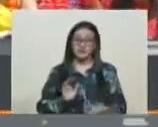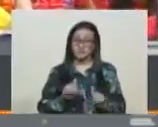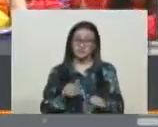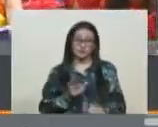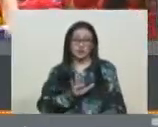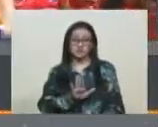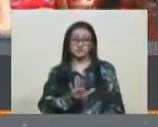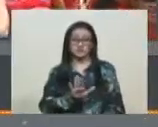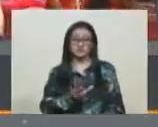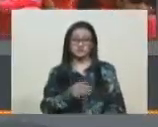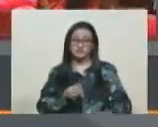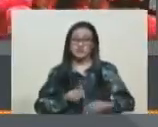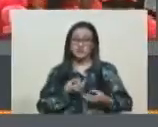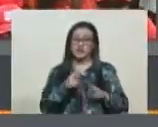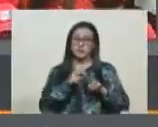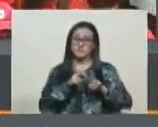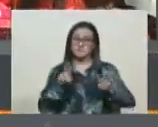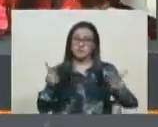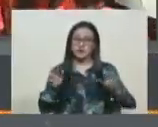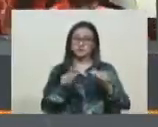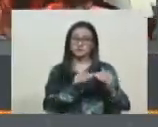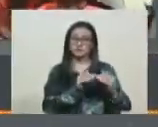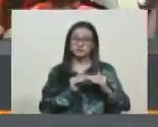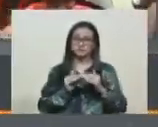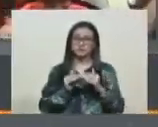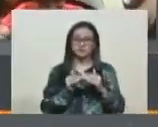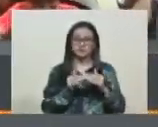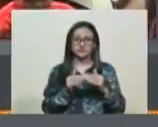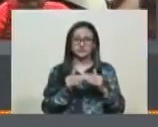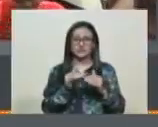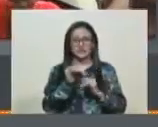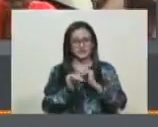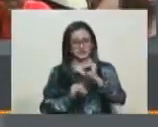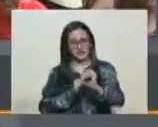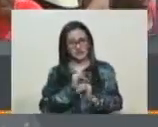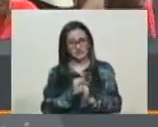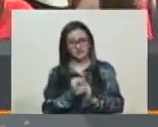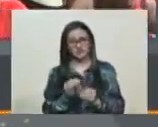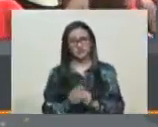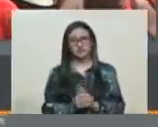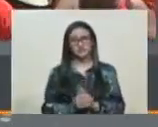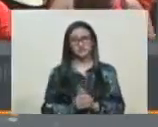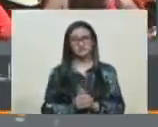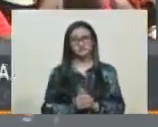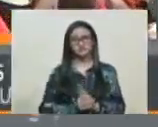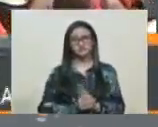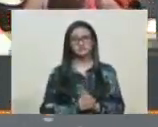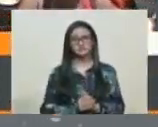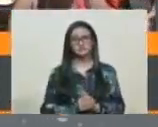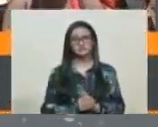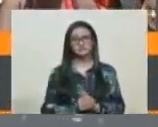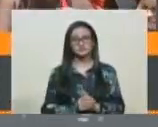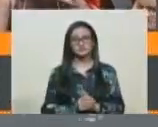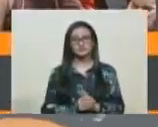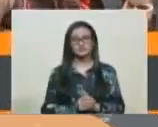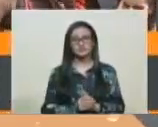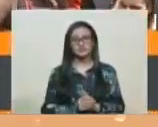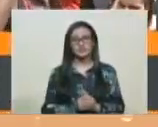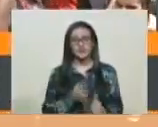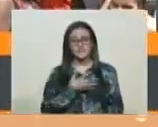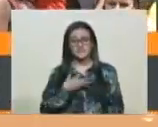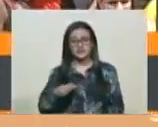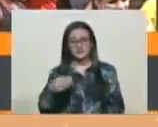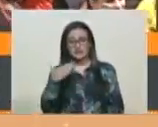orígenes, para garantizar la paz, la estabilidad y la seguridad internacionales. Pero el discurso del presidente de los